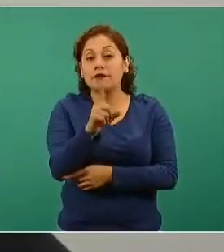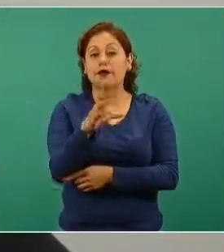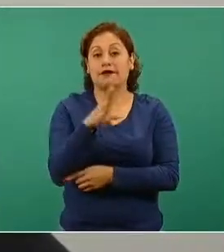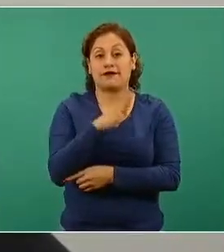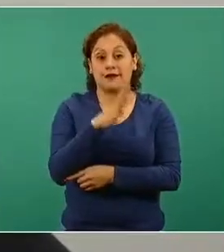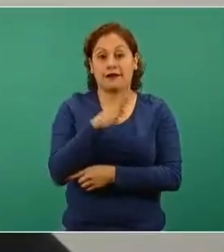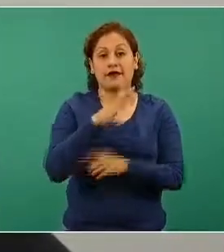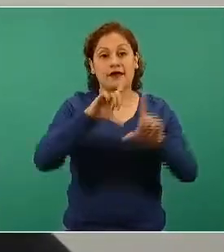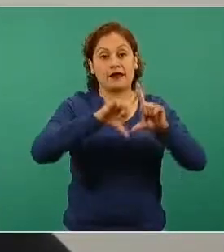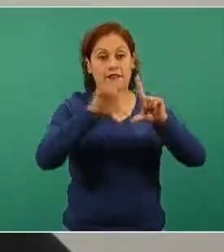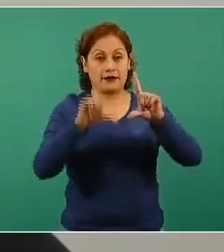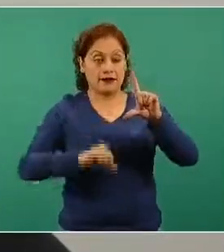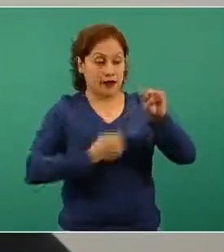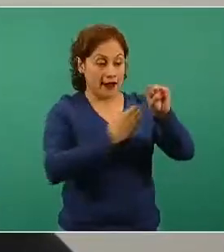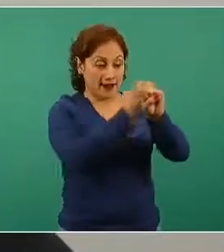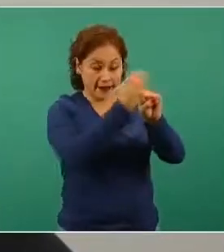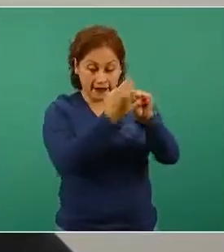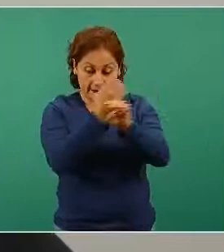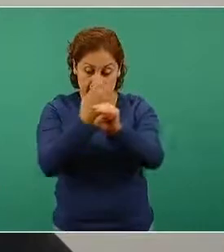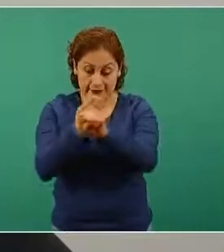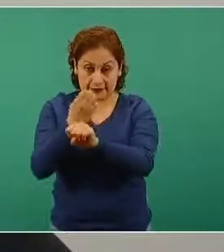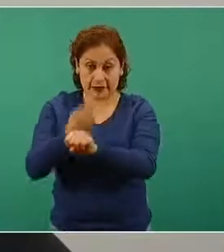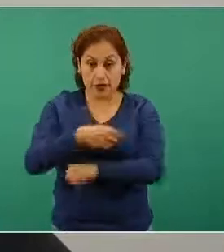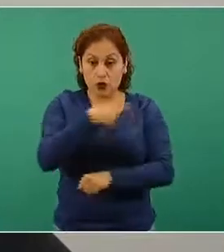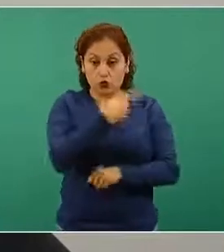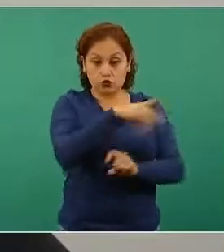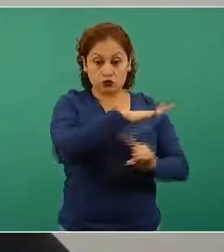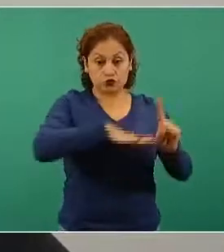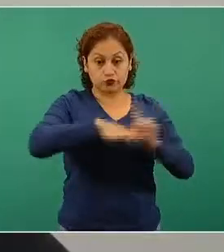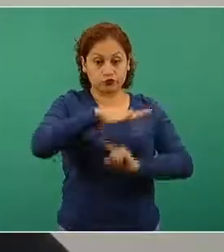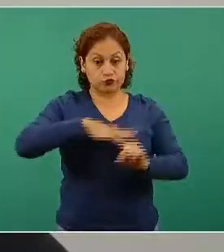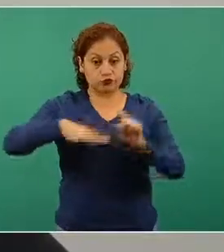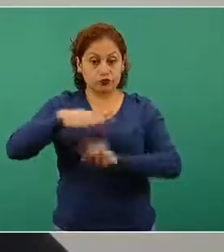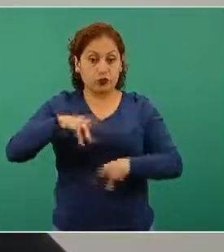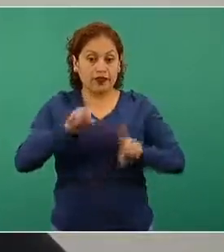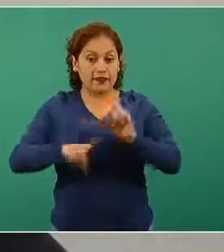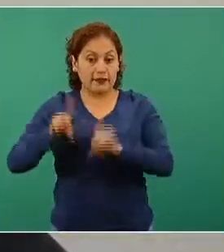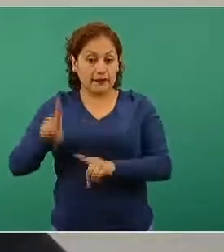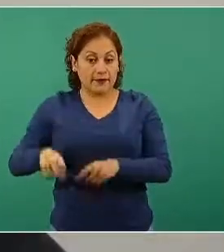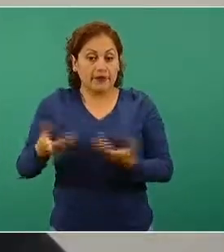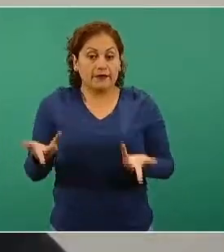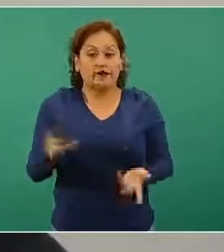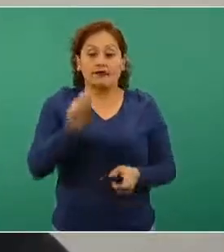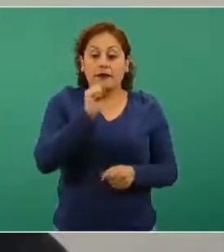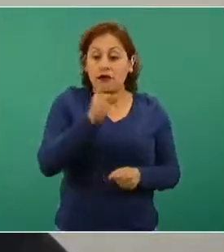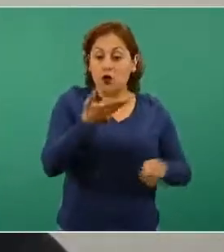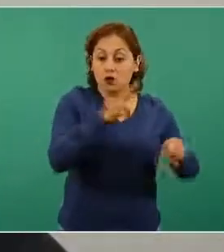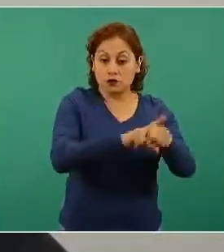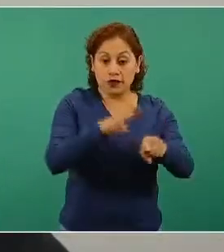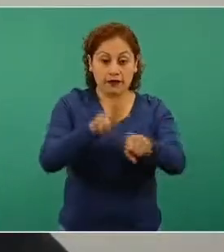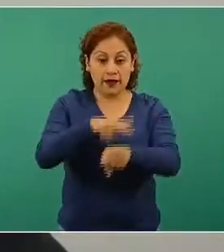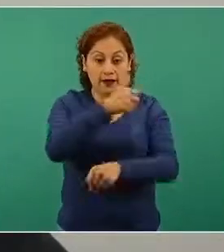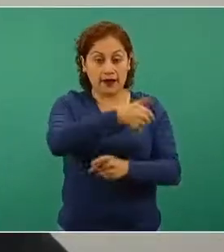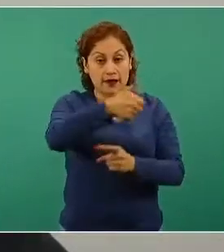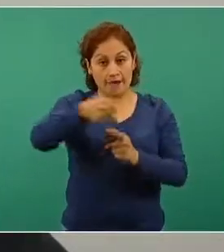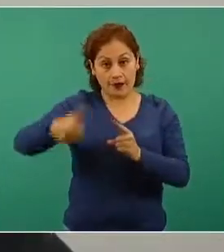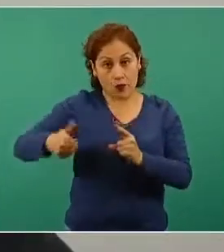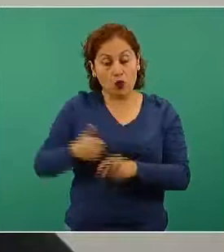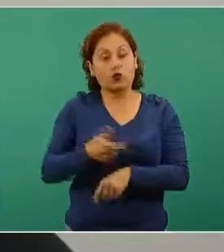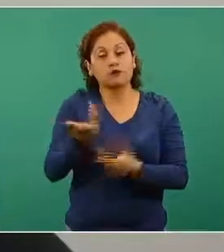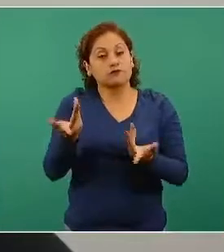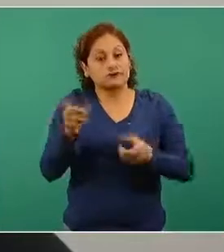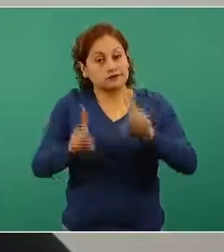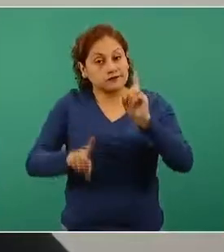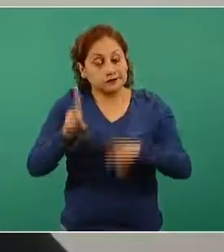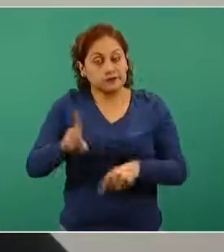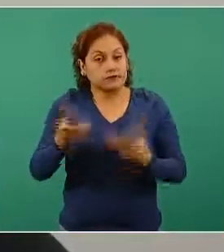para cada municipio, para cada localidad y para cada unidad médica. Entonces, aquí es importante y es parte también de lo que el lineamiento